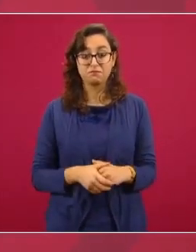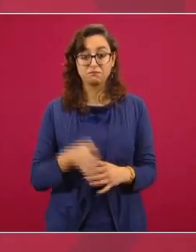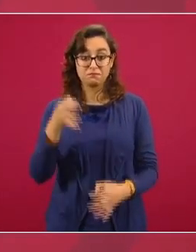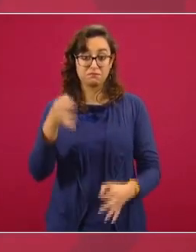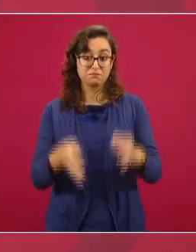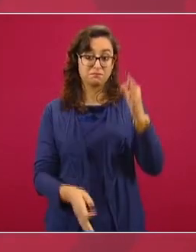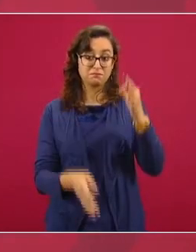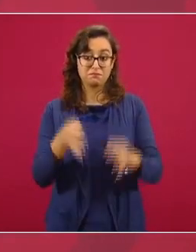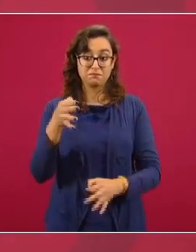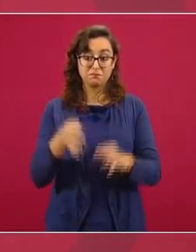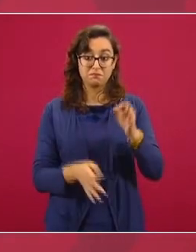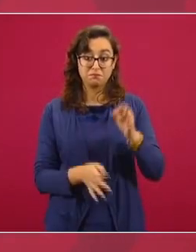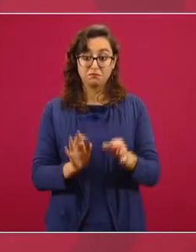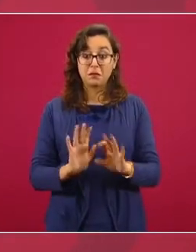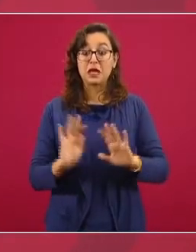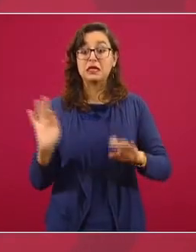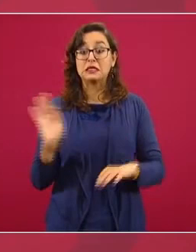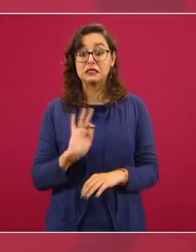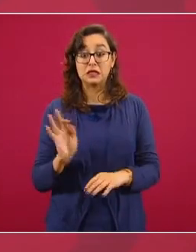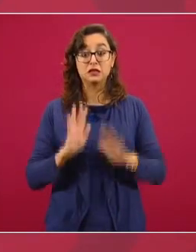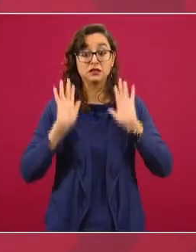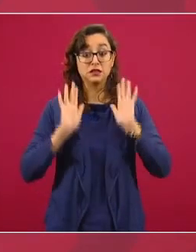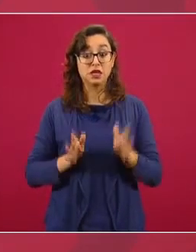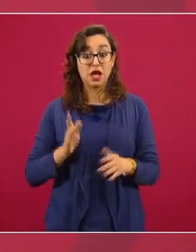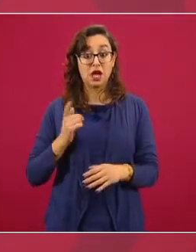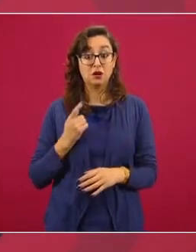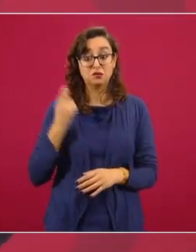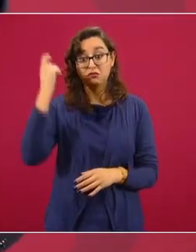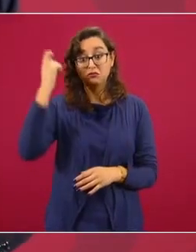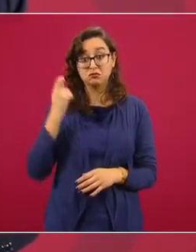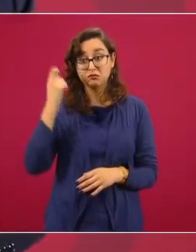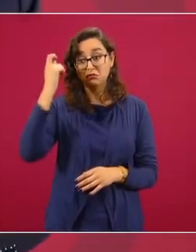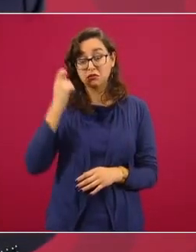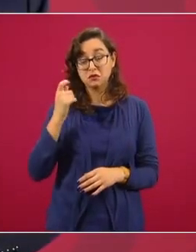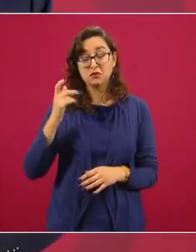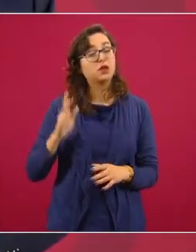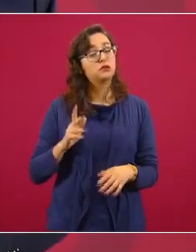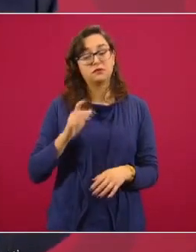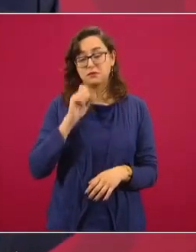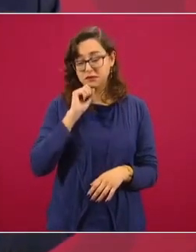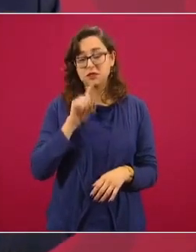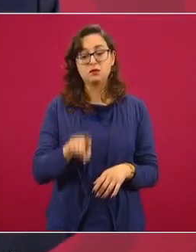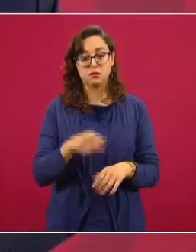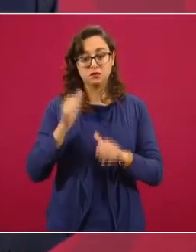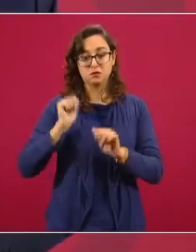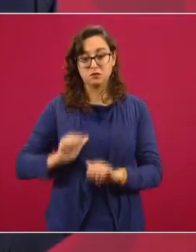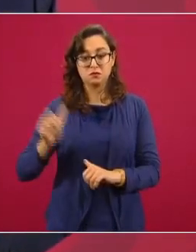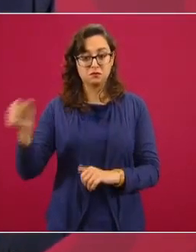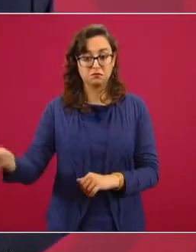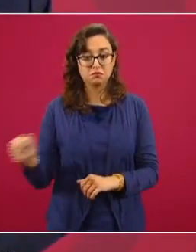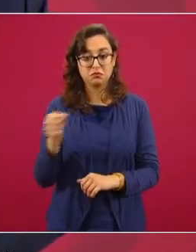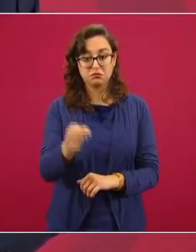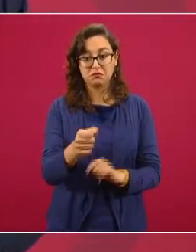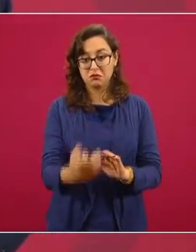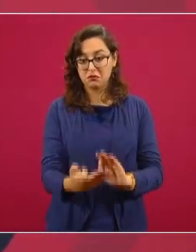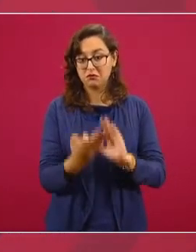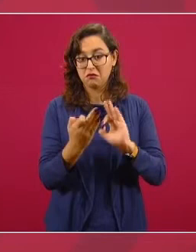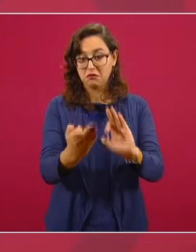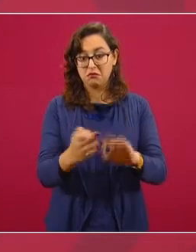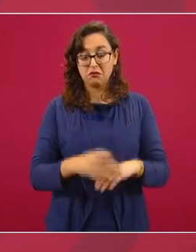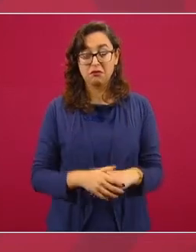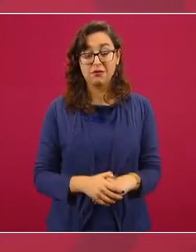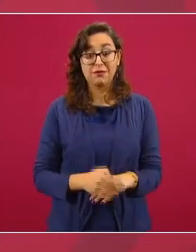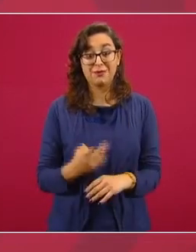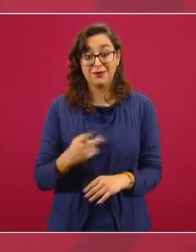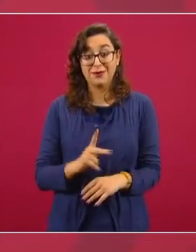y si está en retiro, puesto a disposición de la autoridad competente. Pero